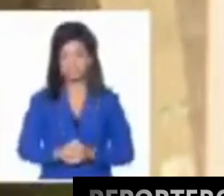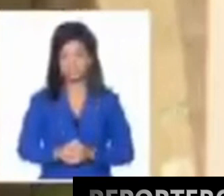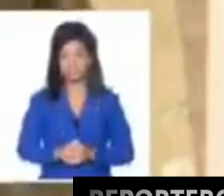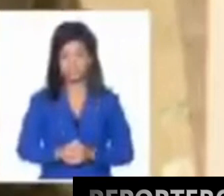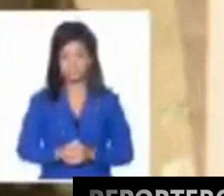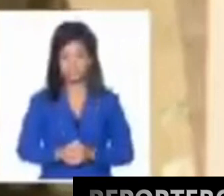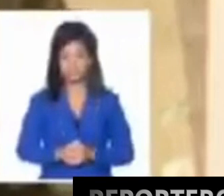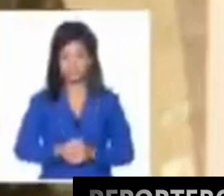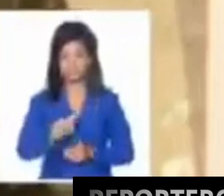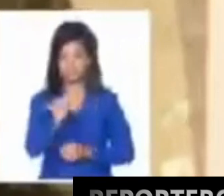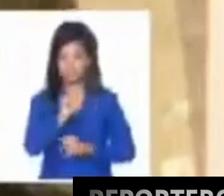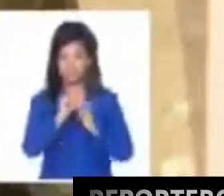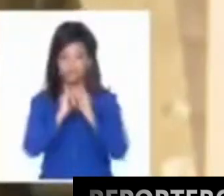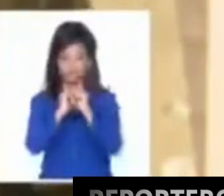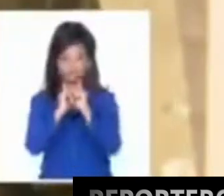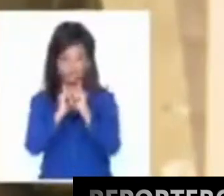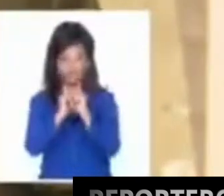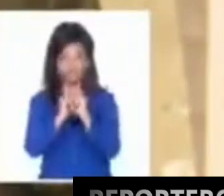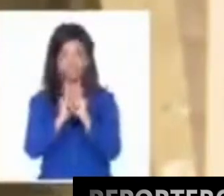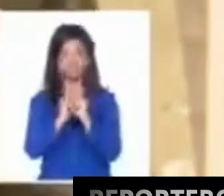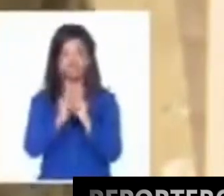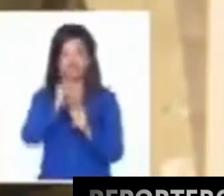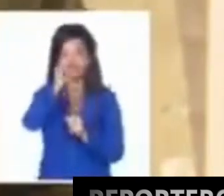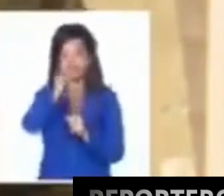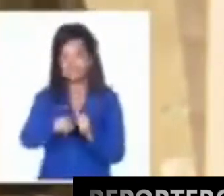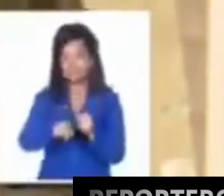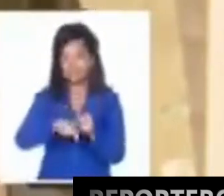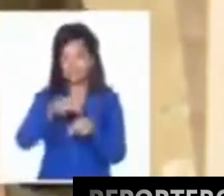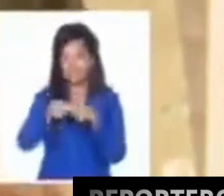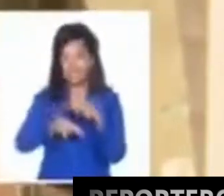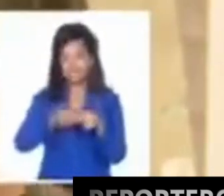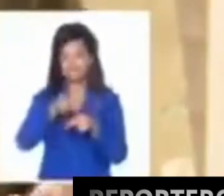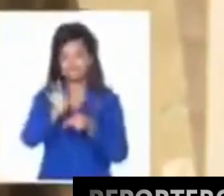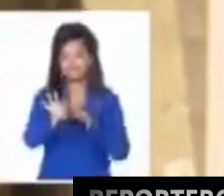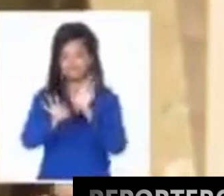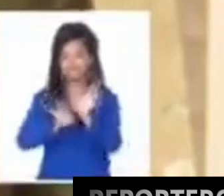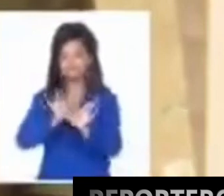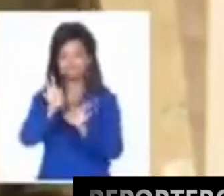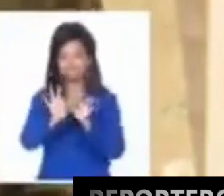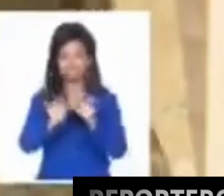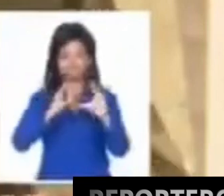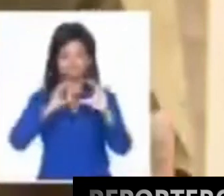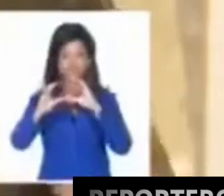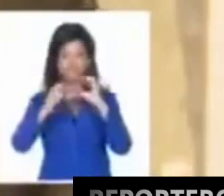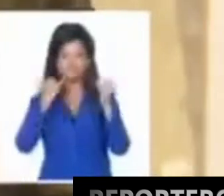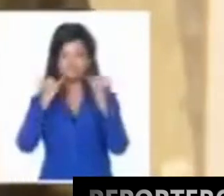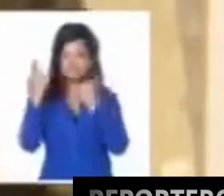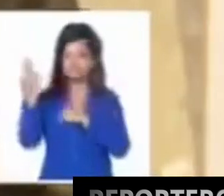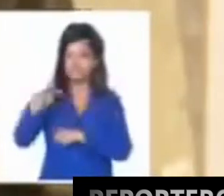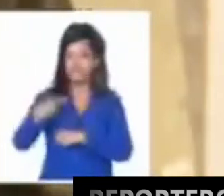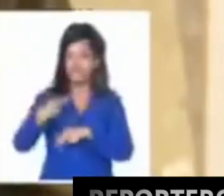utilizaba principalmente la persona que se dedicaba la que se comunicaba, la que recibía las indicaciones desde el exterior de cómo